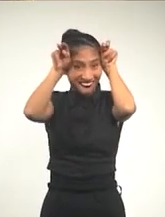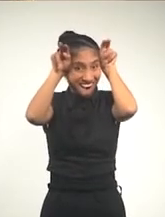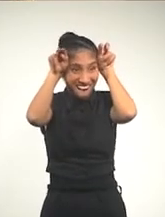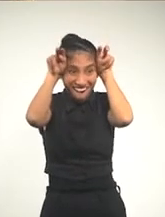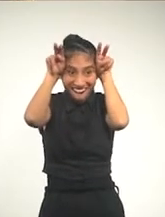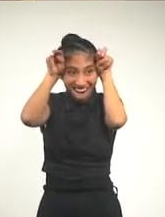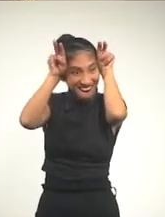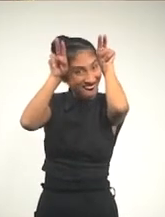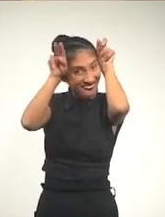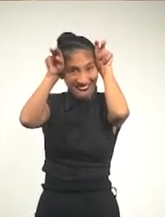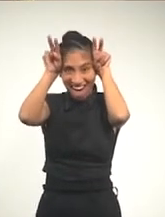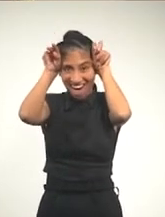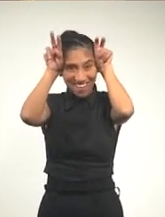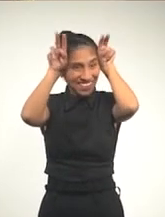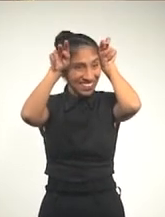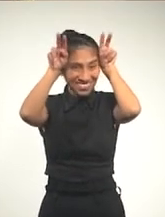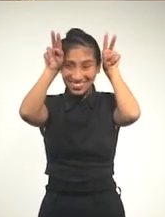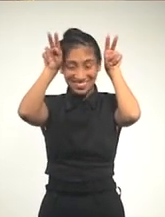¡Wow!